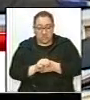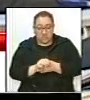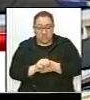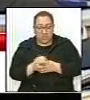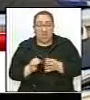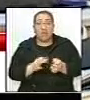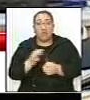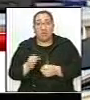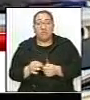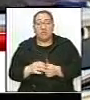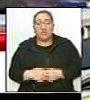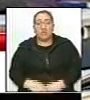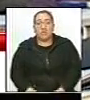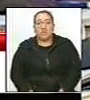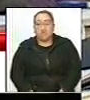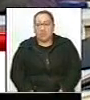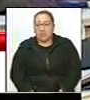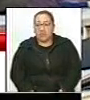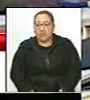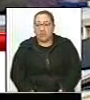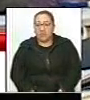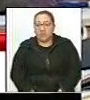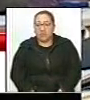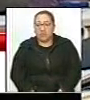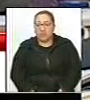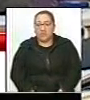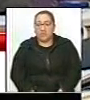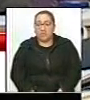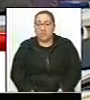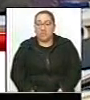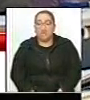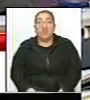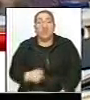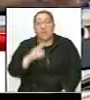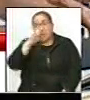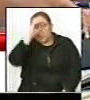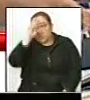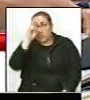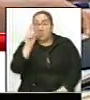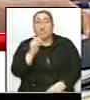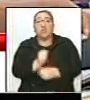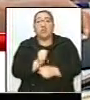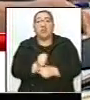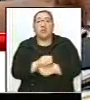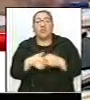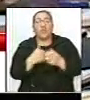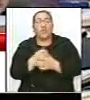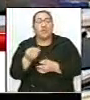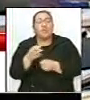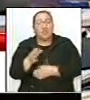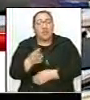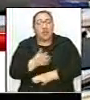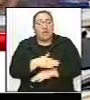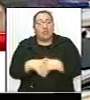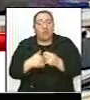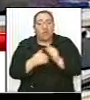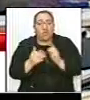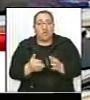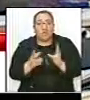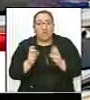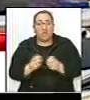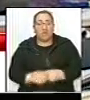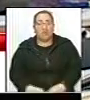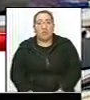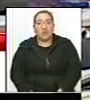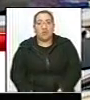provincia convenciana de Cusco, en la que sus productores igualmente manifiestan. Y claro, todo este tema ha